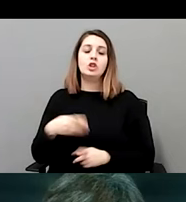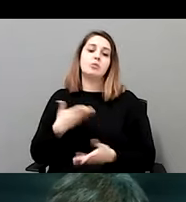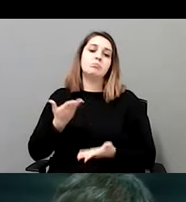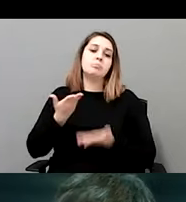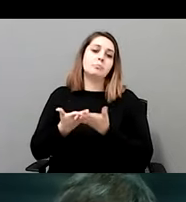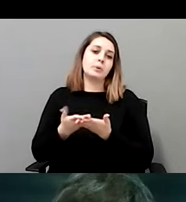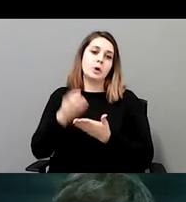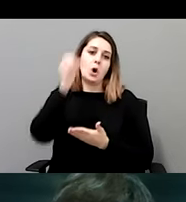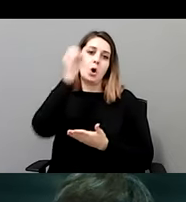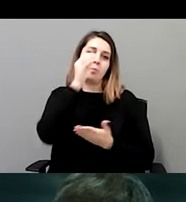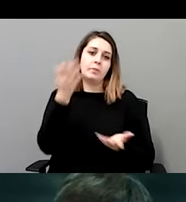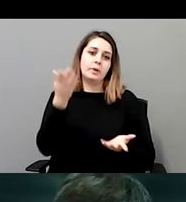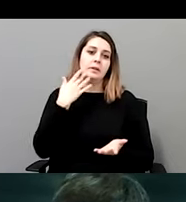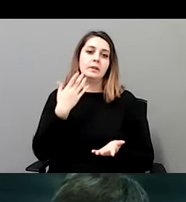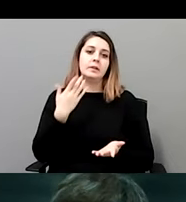encontrado.